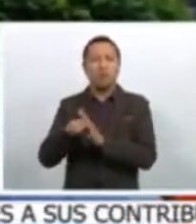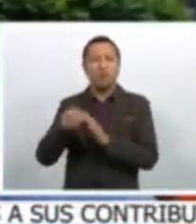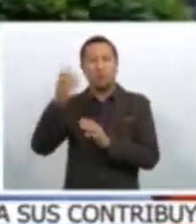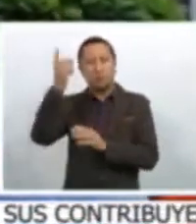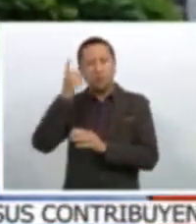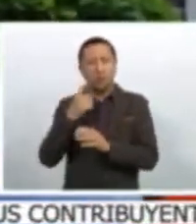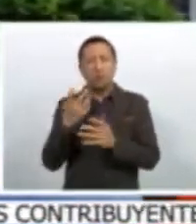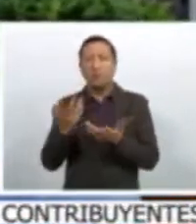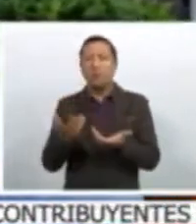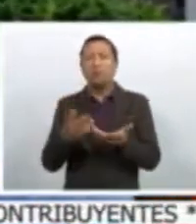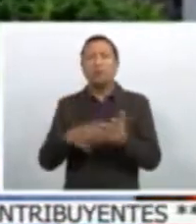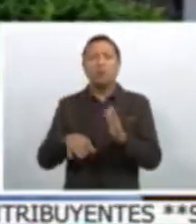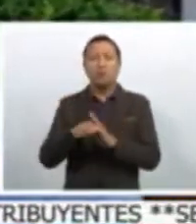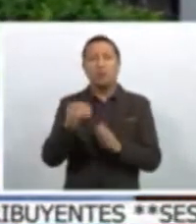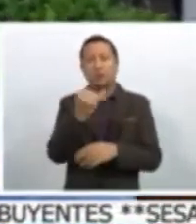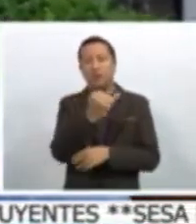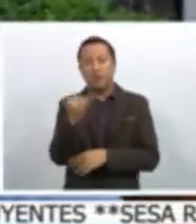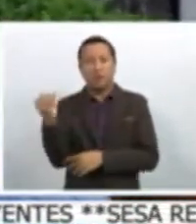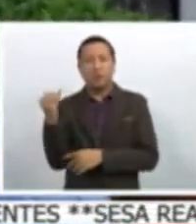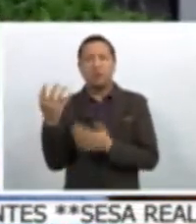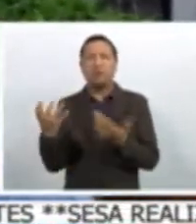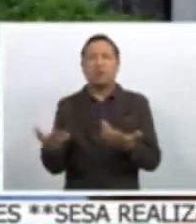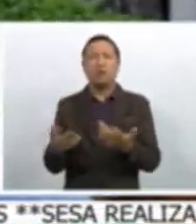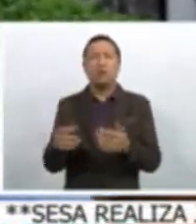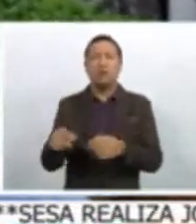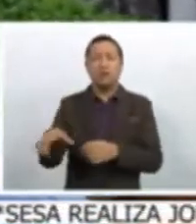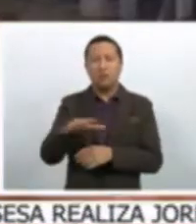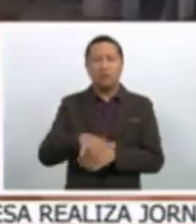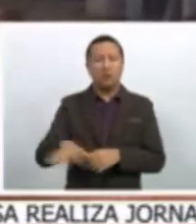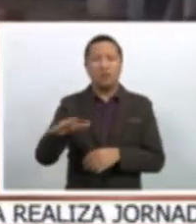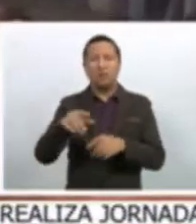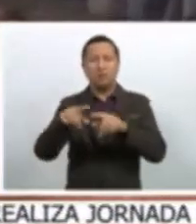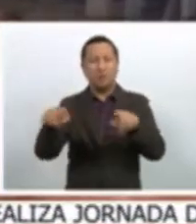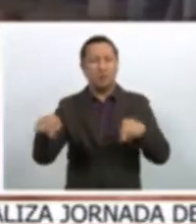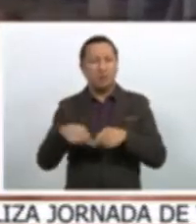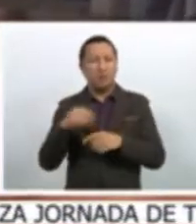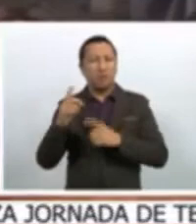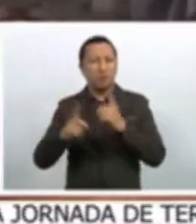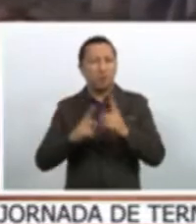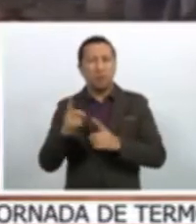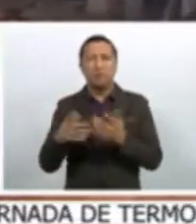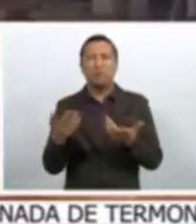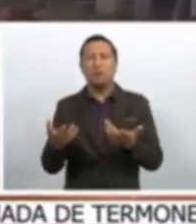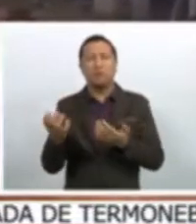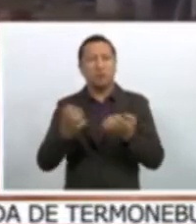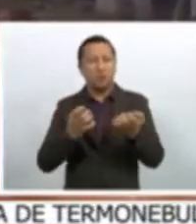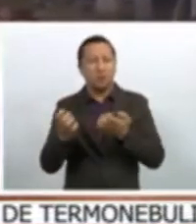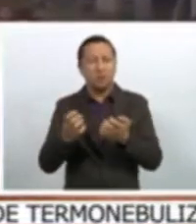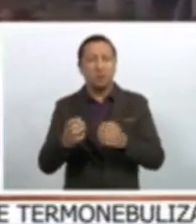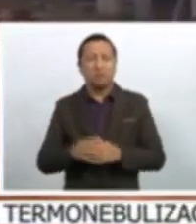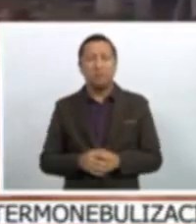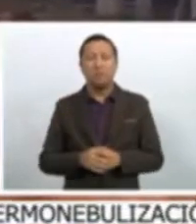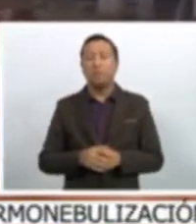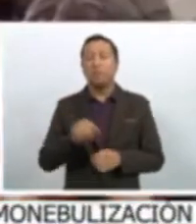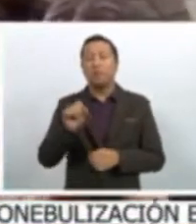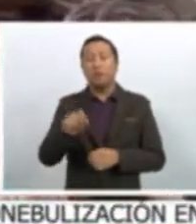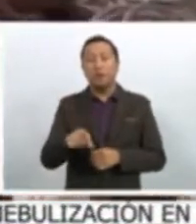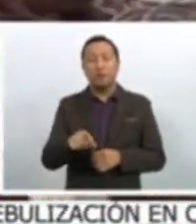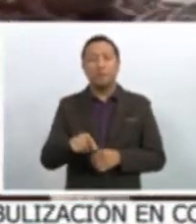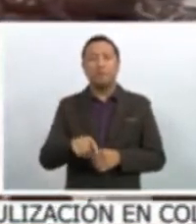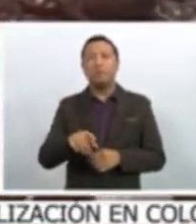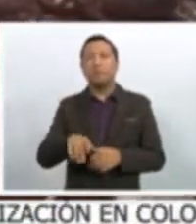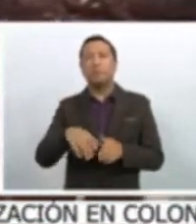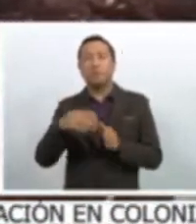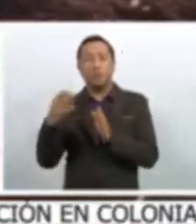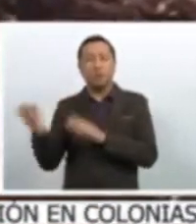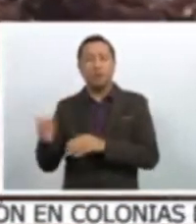ellos, jardines, va a tener ciertas áreas de techumbres. Actualmente, en los terrenos ubicados a un costado del Centro Cultural Bicentenario,